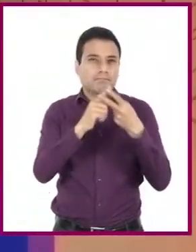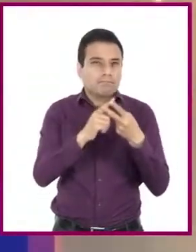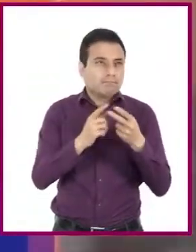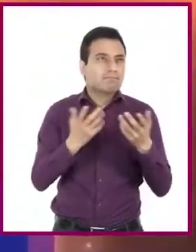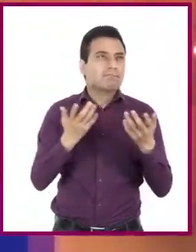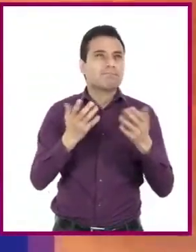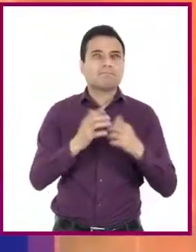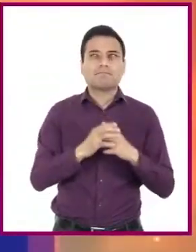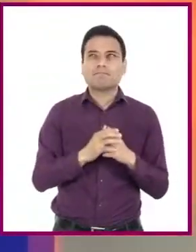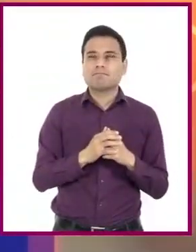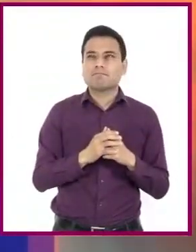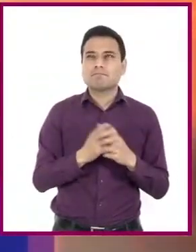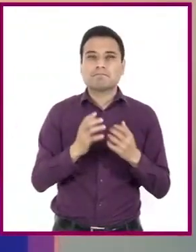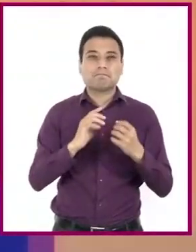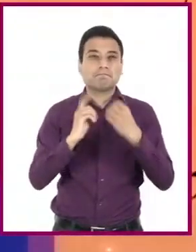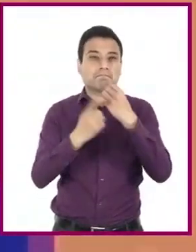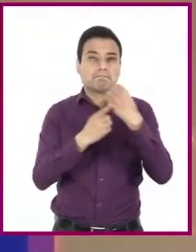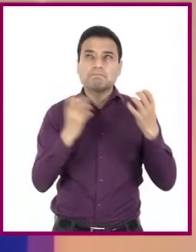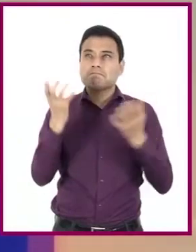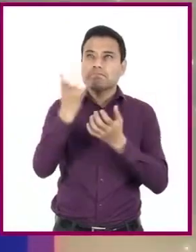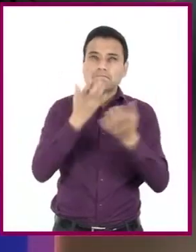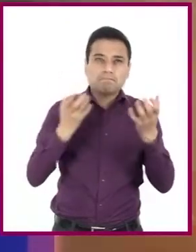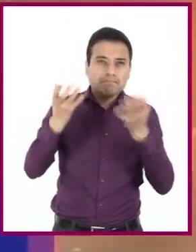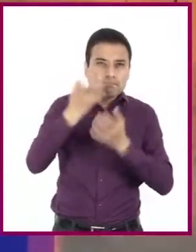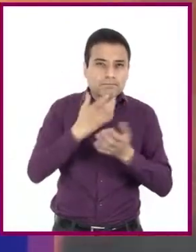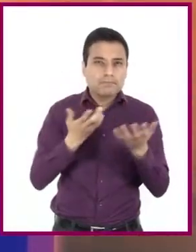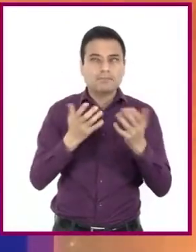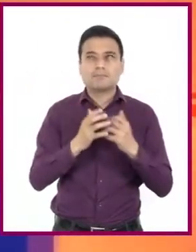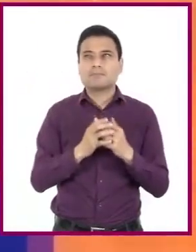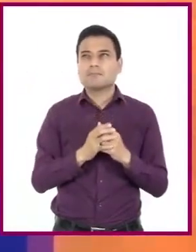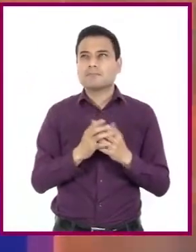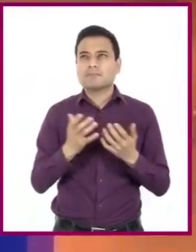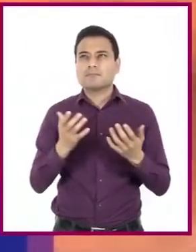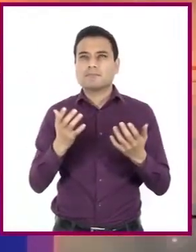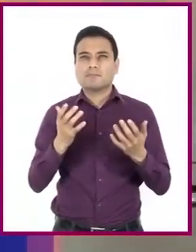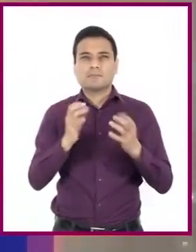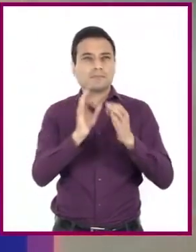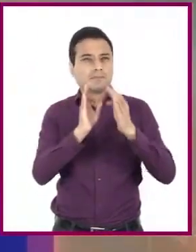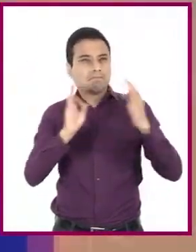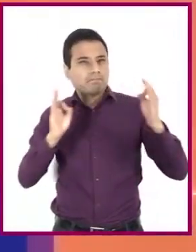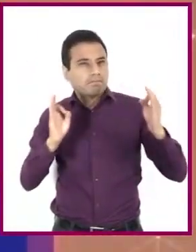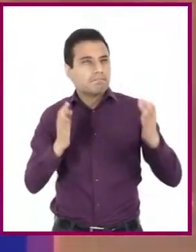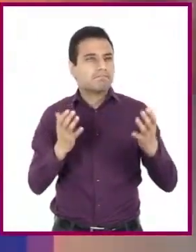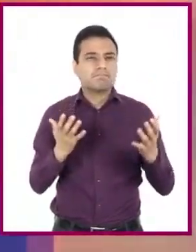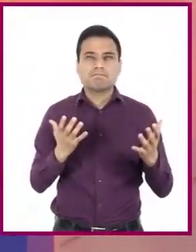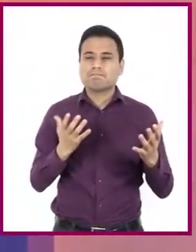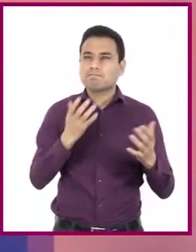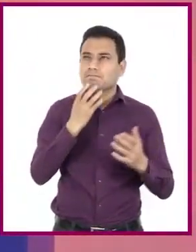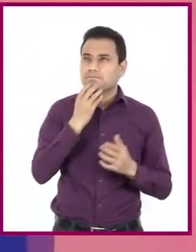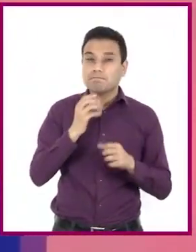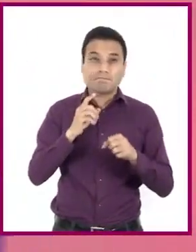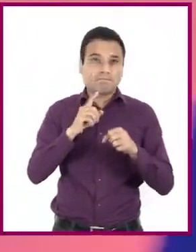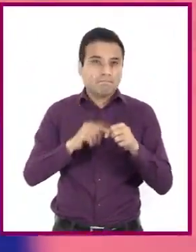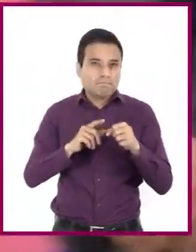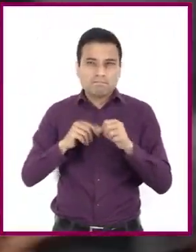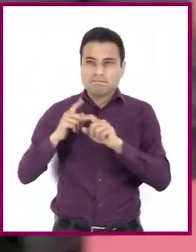constelaciones, planetas, órbitas, distancias y colores.